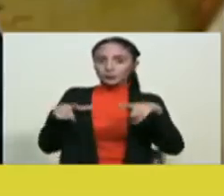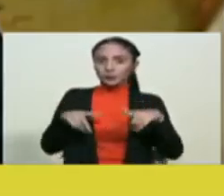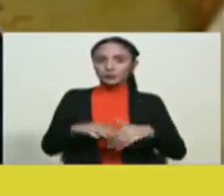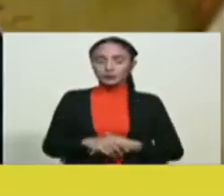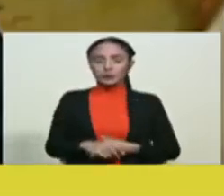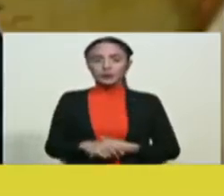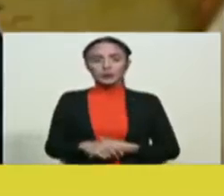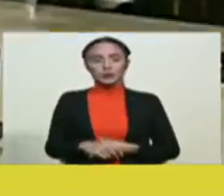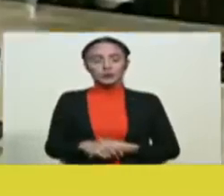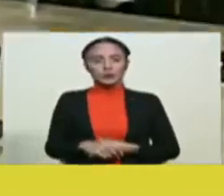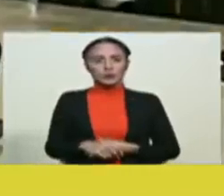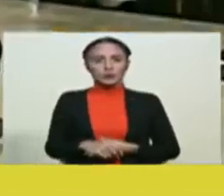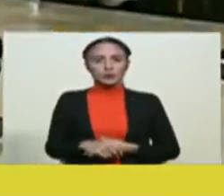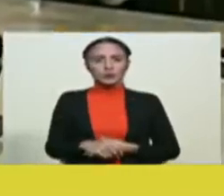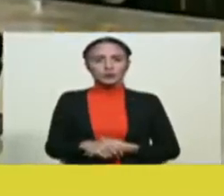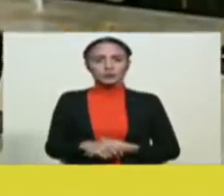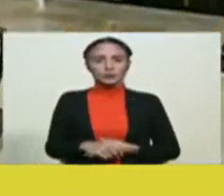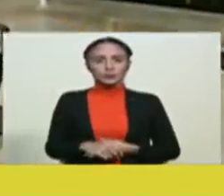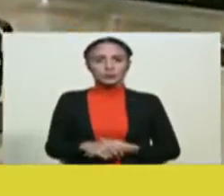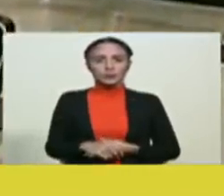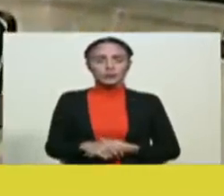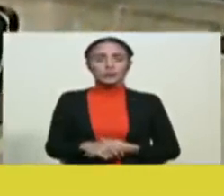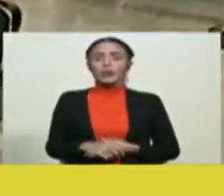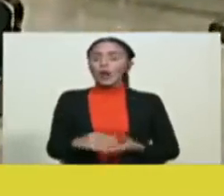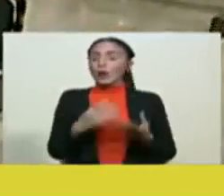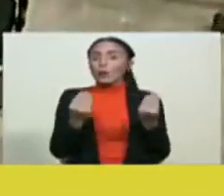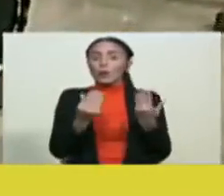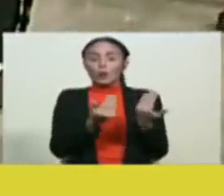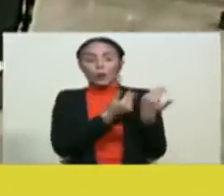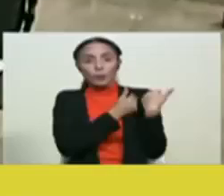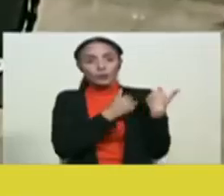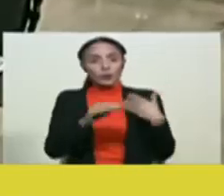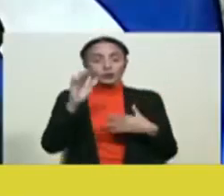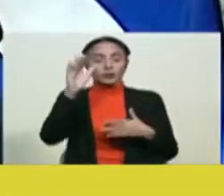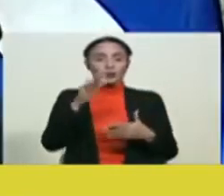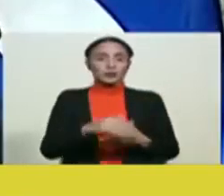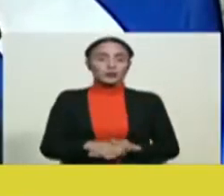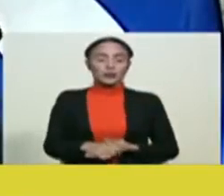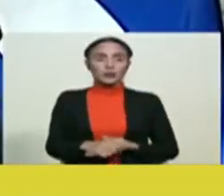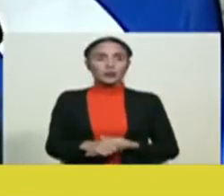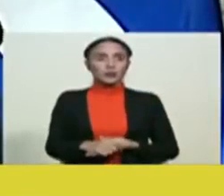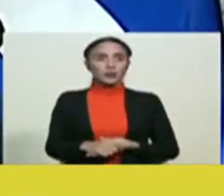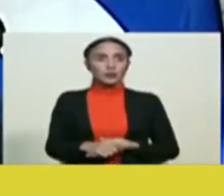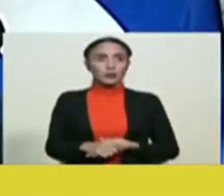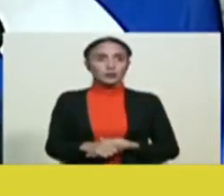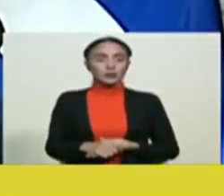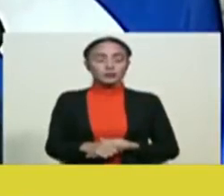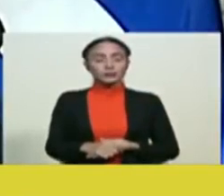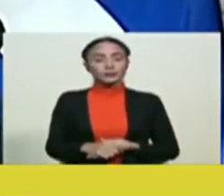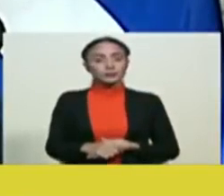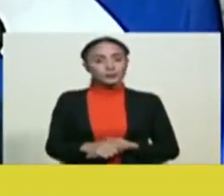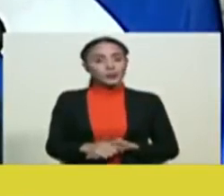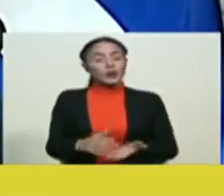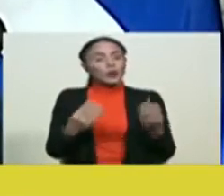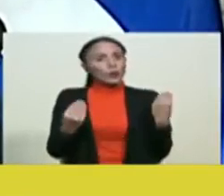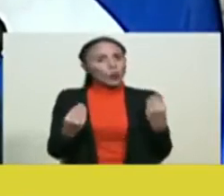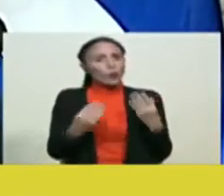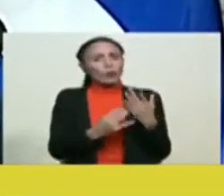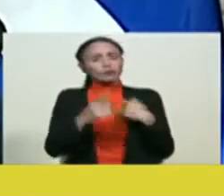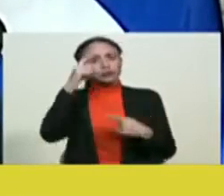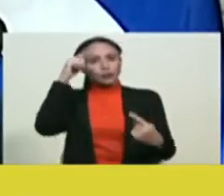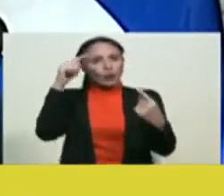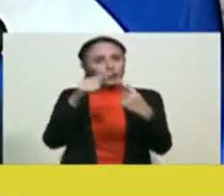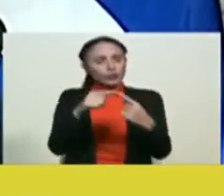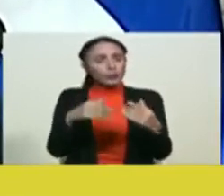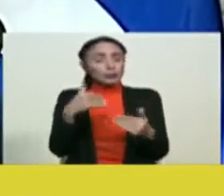lucha pero sobre todo es un compromiso con el futuro es un compromiso de las nuevas generaciones que nos ha tocado asumir